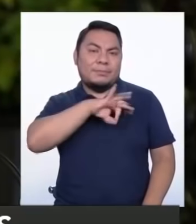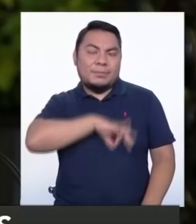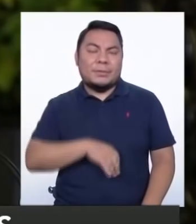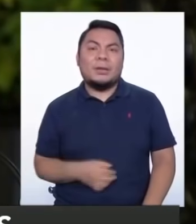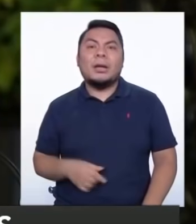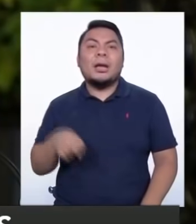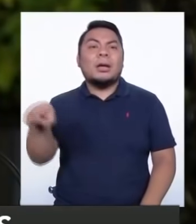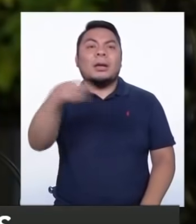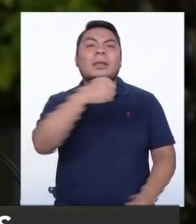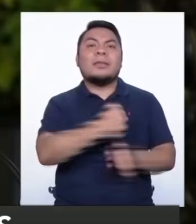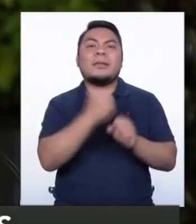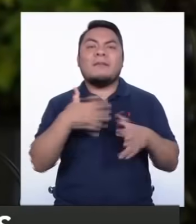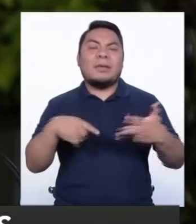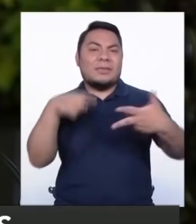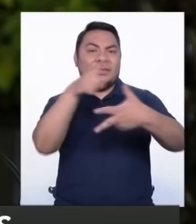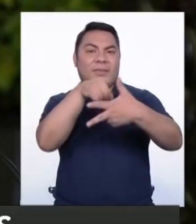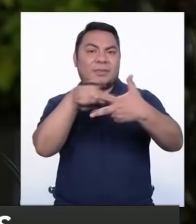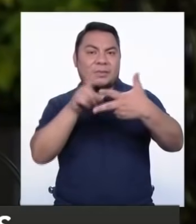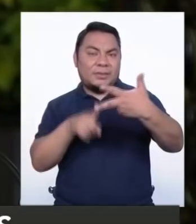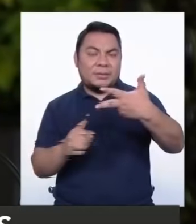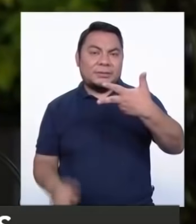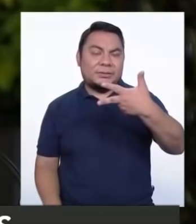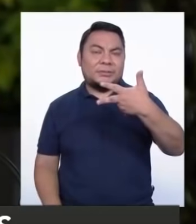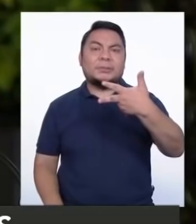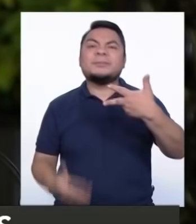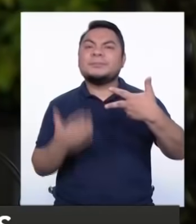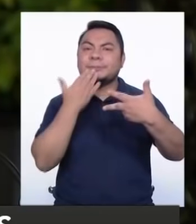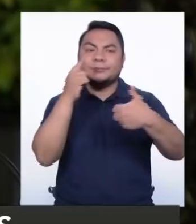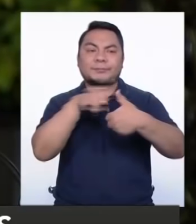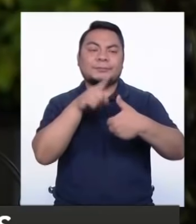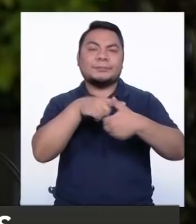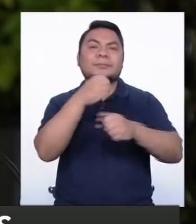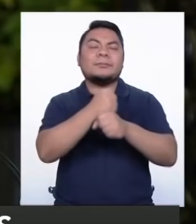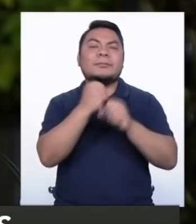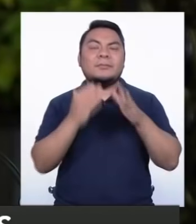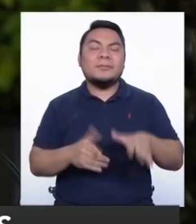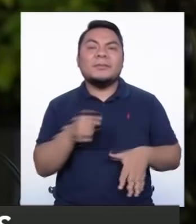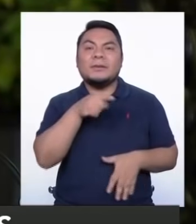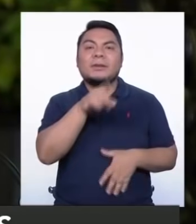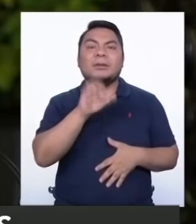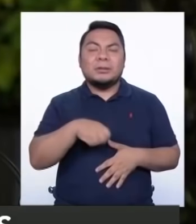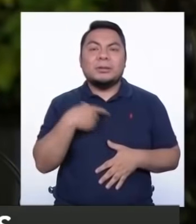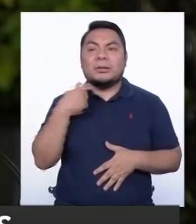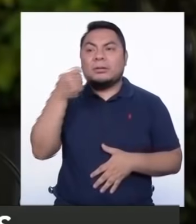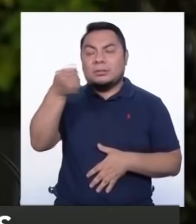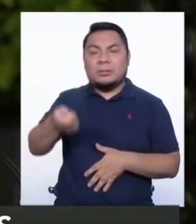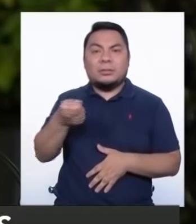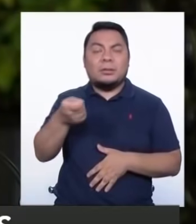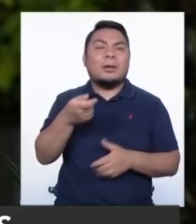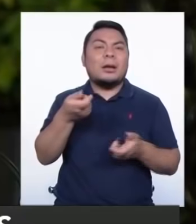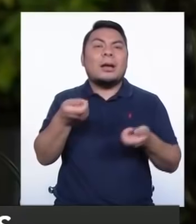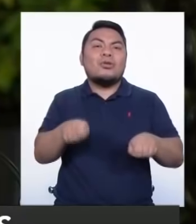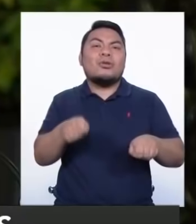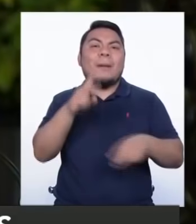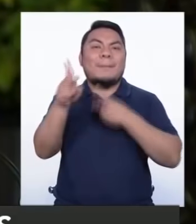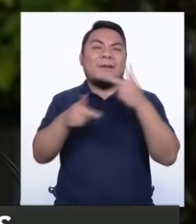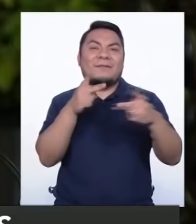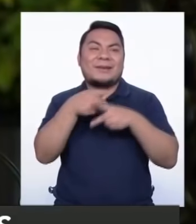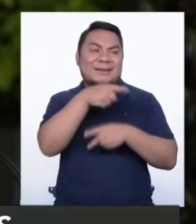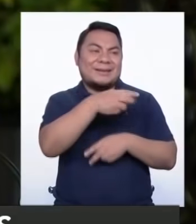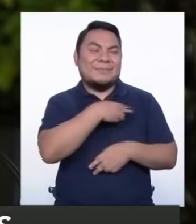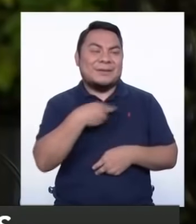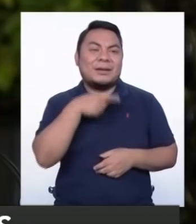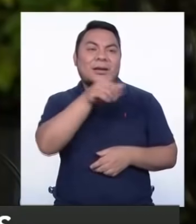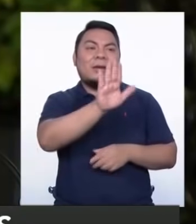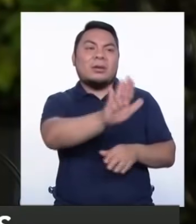de trabajadores con la medida. La primera tiene que ver con los trabajadores que acceden a la suspensión perfecta, como lo dijo la ministra Silvia,